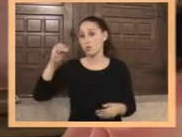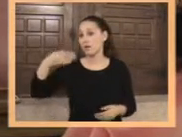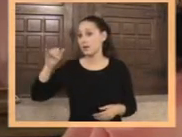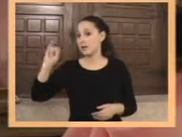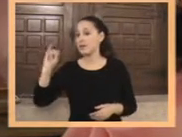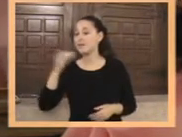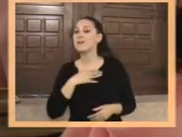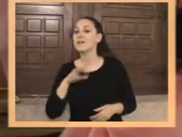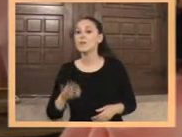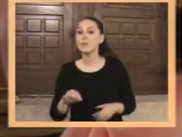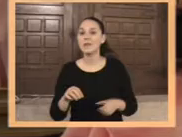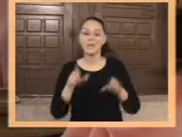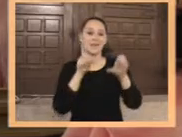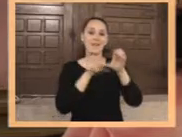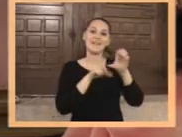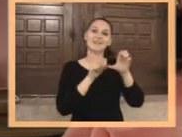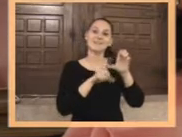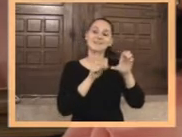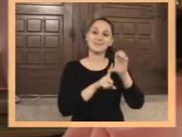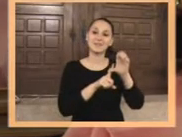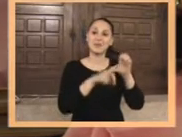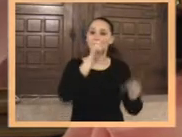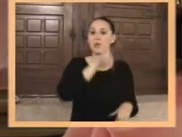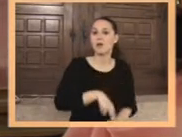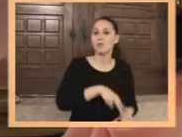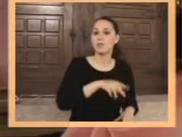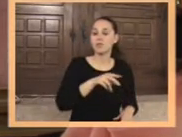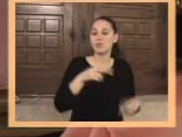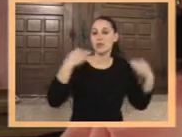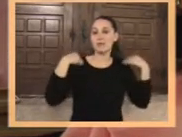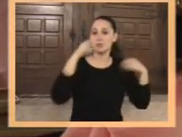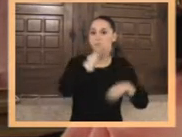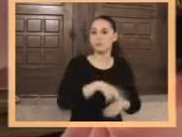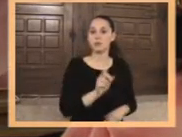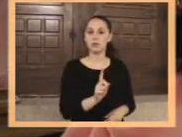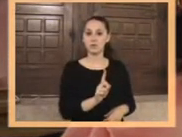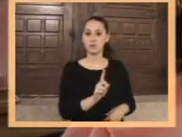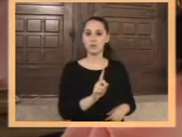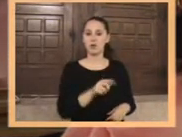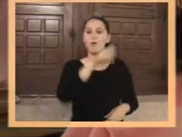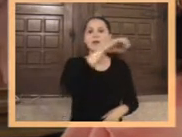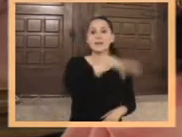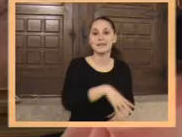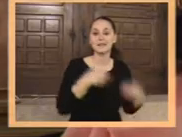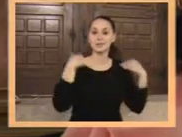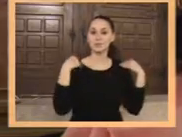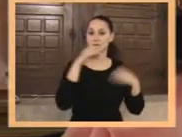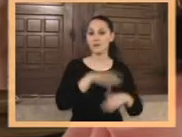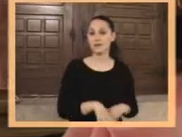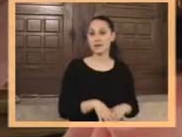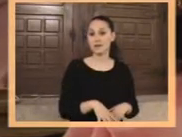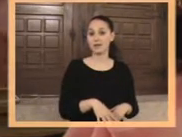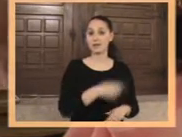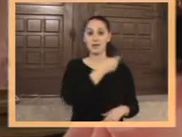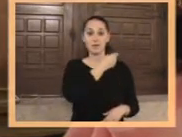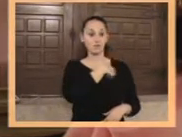impuesto nacional. Entonces, por lo tanto, incluso la competencia de la Junta de Extremadura en este aspecto, bueno, pues queda un poco en entredicho, que habrá que justificar y se tendrá que dilucidar donde se